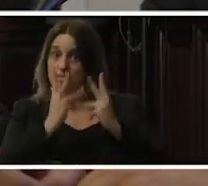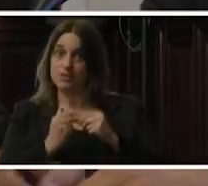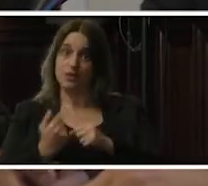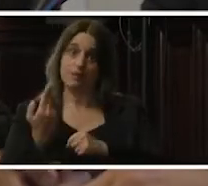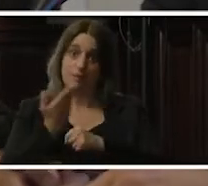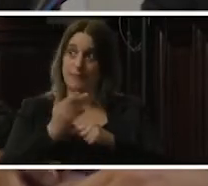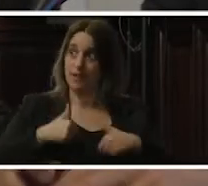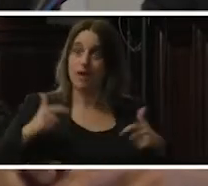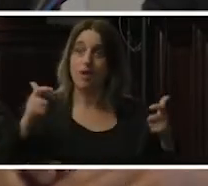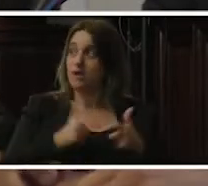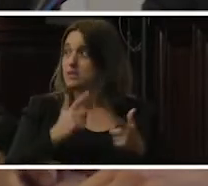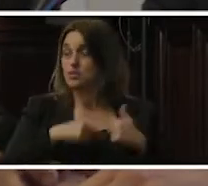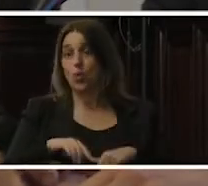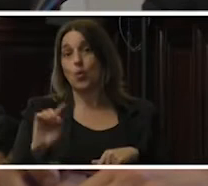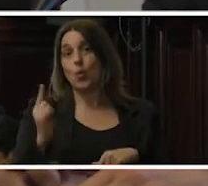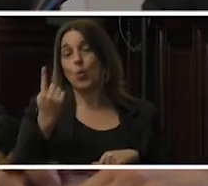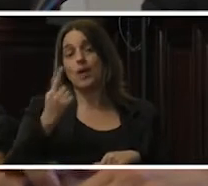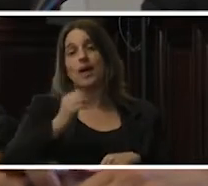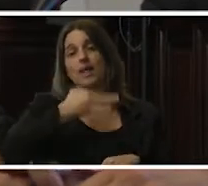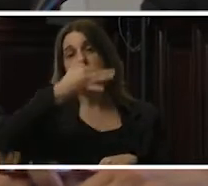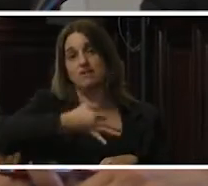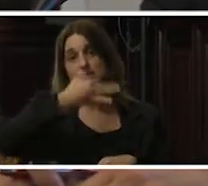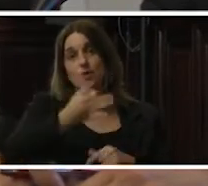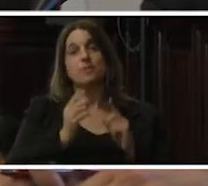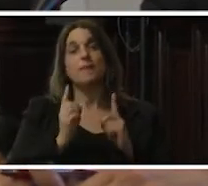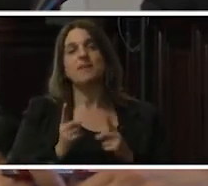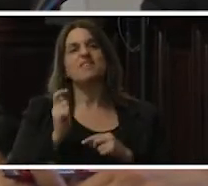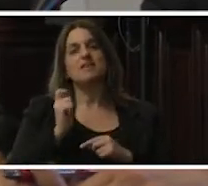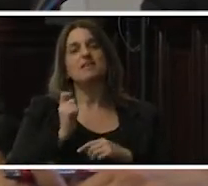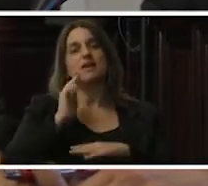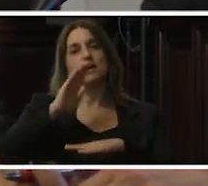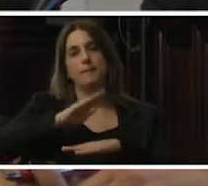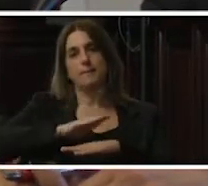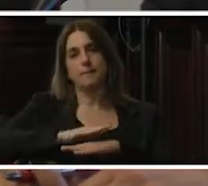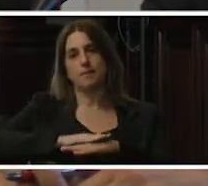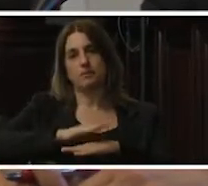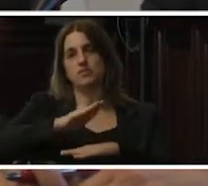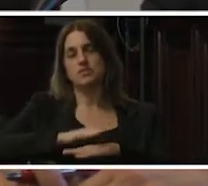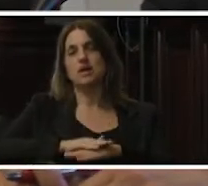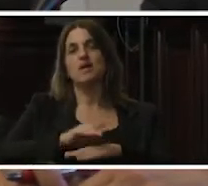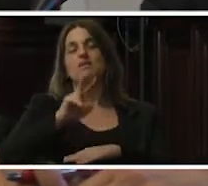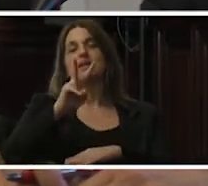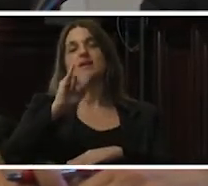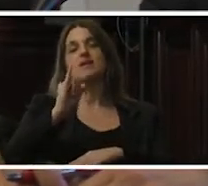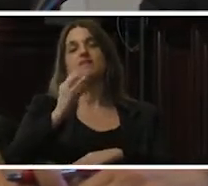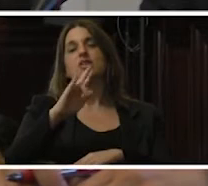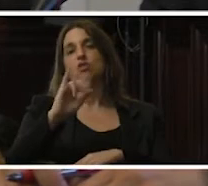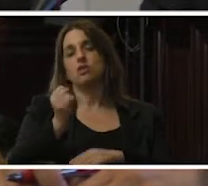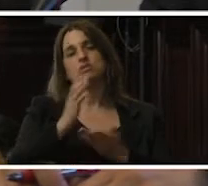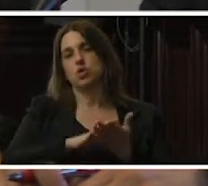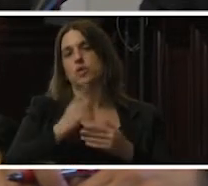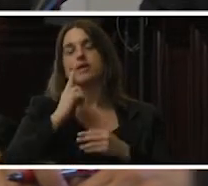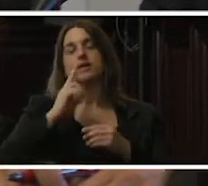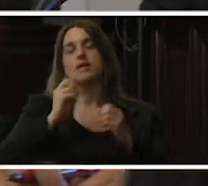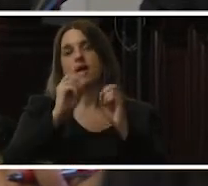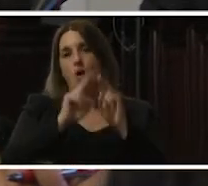peticionarias, con una intervención de parte de la señora Victoria Tauli Corpus, relatora de Naciones Unidas para